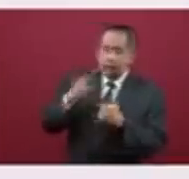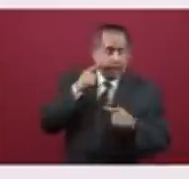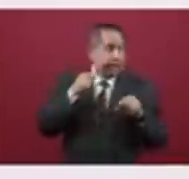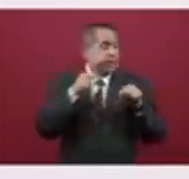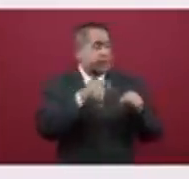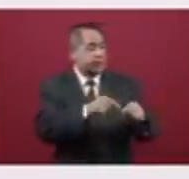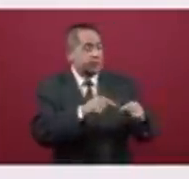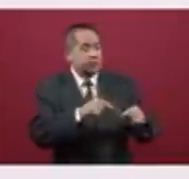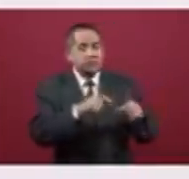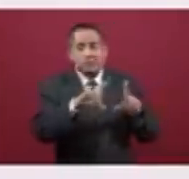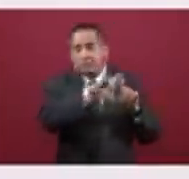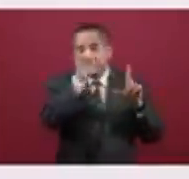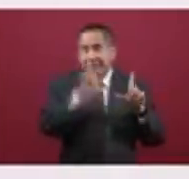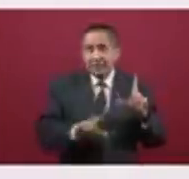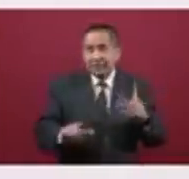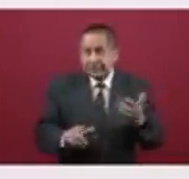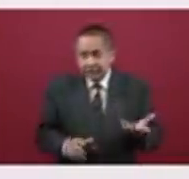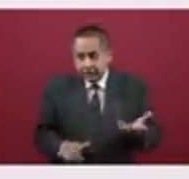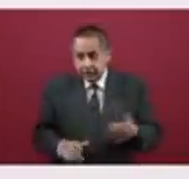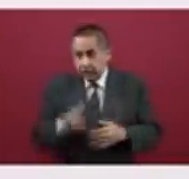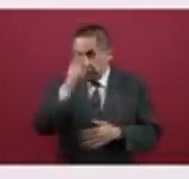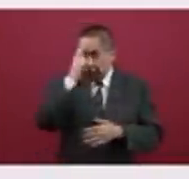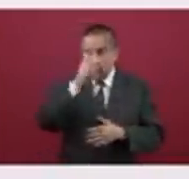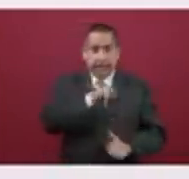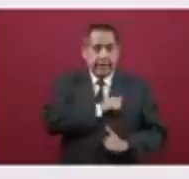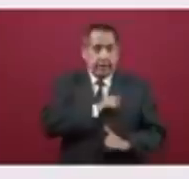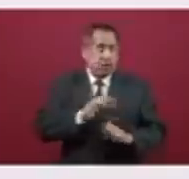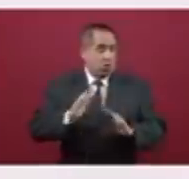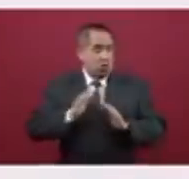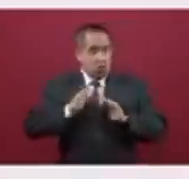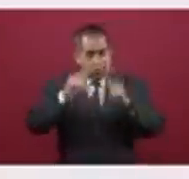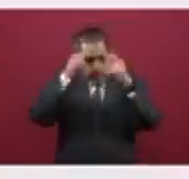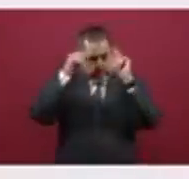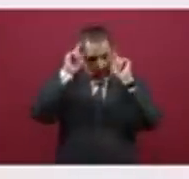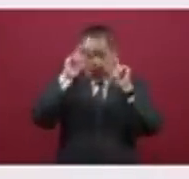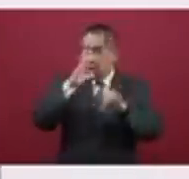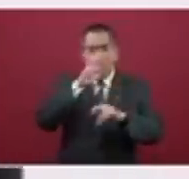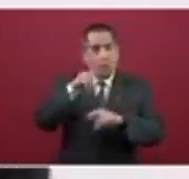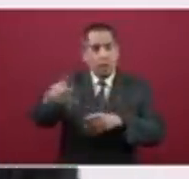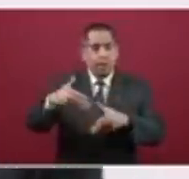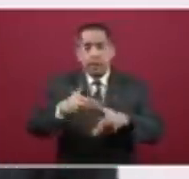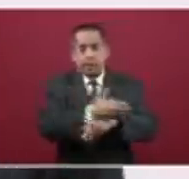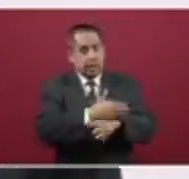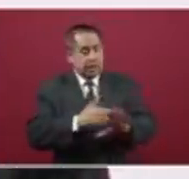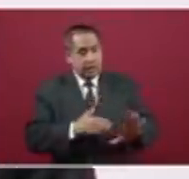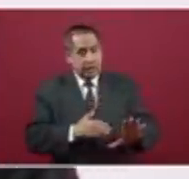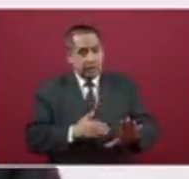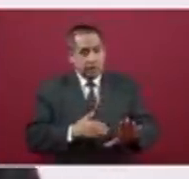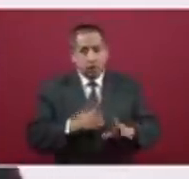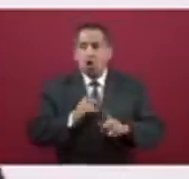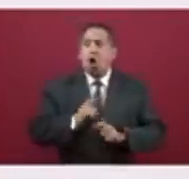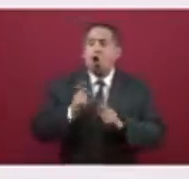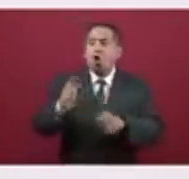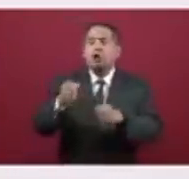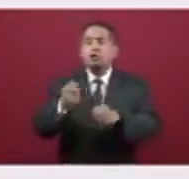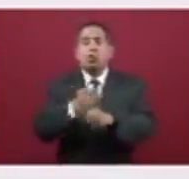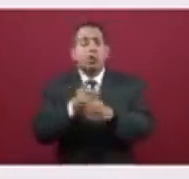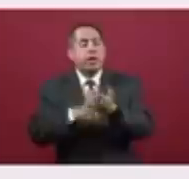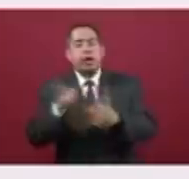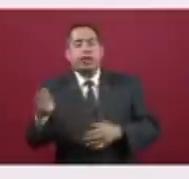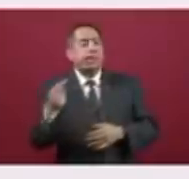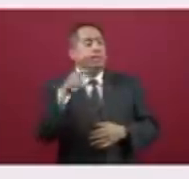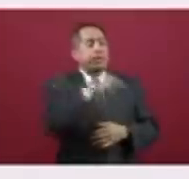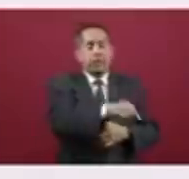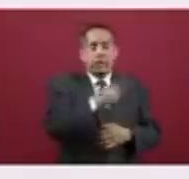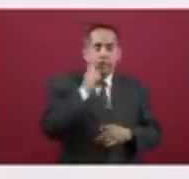no olvidemos que el ejército y la marina no podían hacer labores de seguridad pública